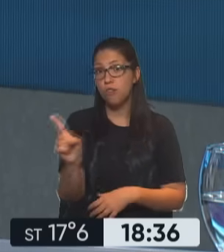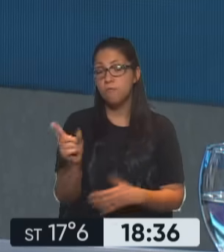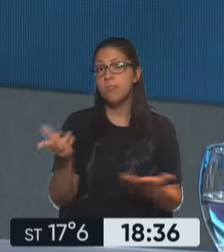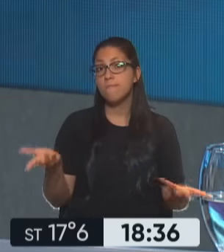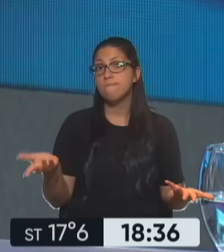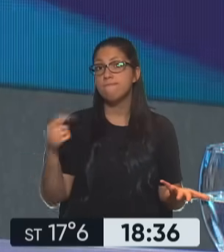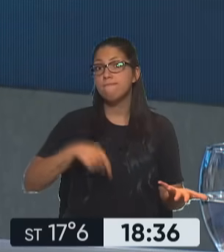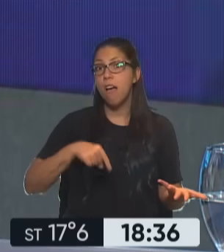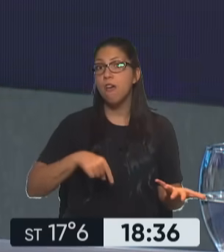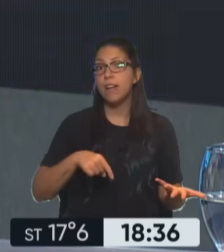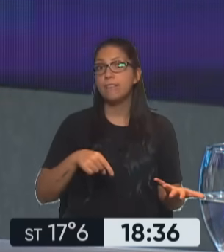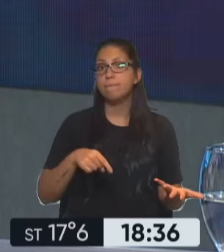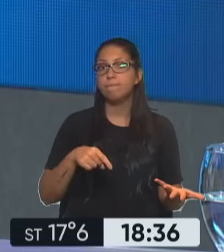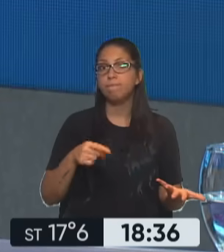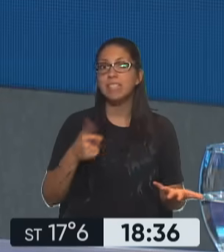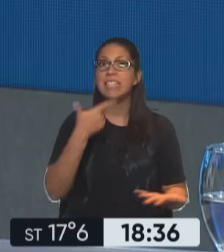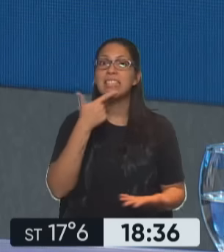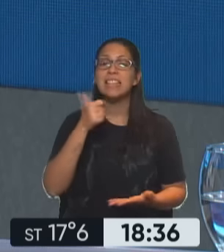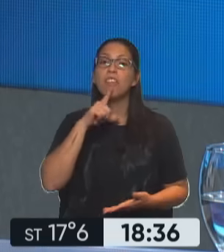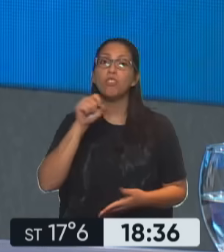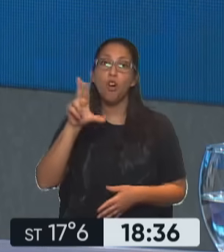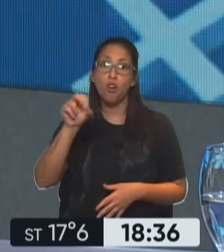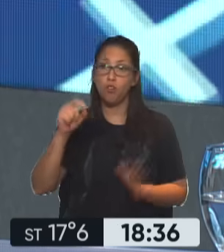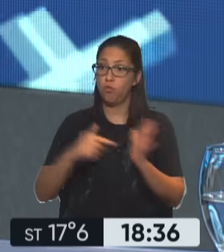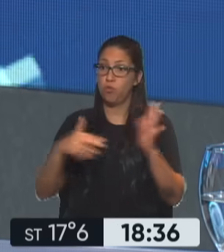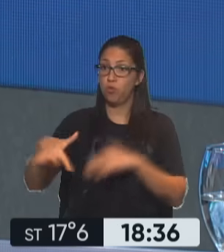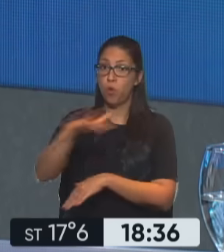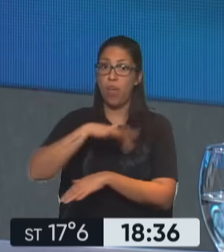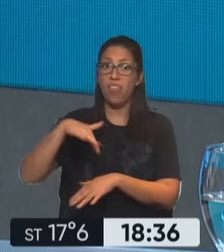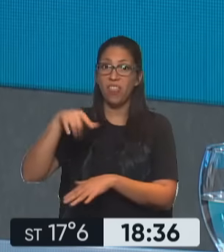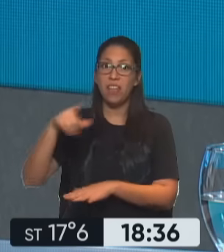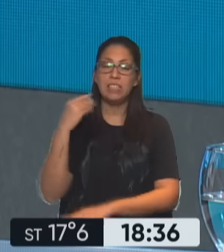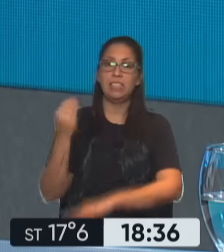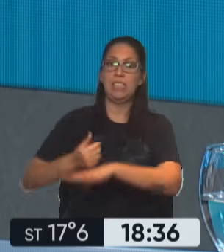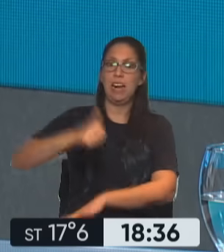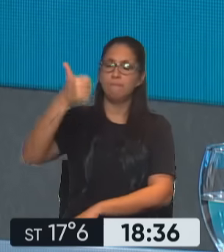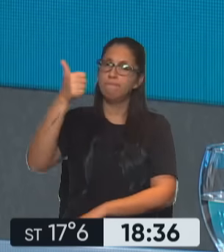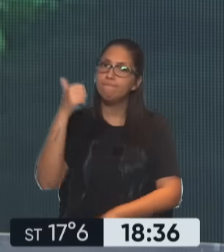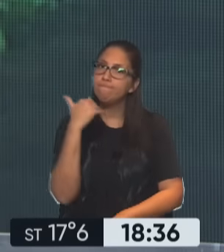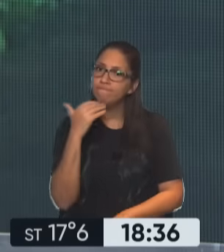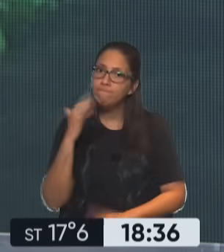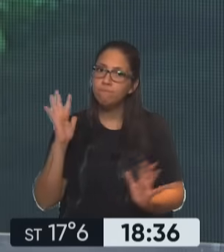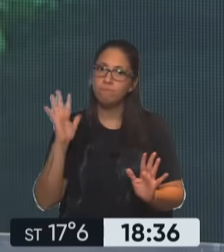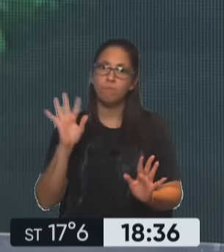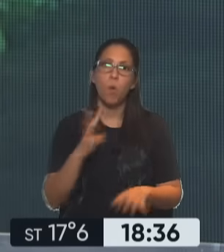finito la posibilidad de De que Leandro Santoro, decís Santoro vos. pueda... Recuento, digo, El recuento definitivo hay un que candidato esperar. que tiene